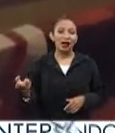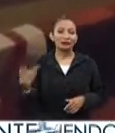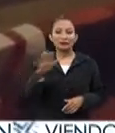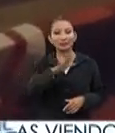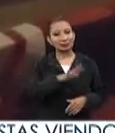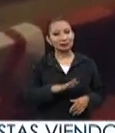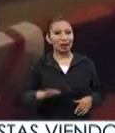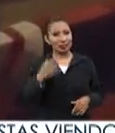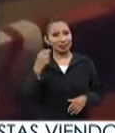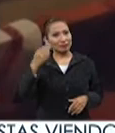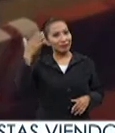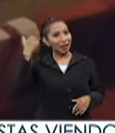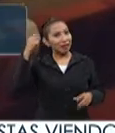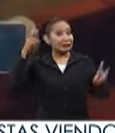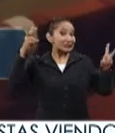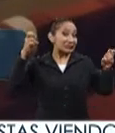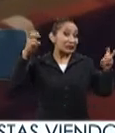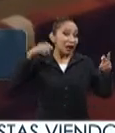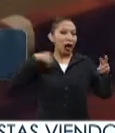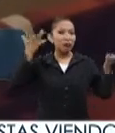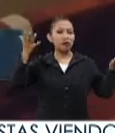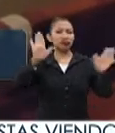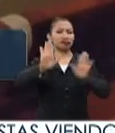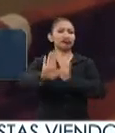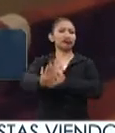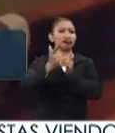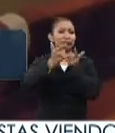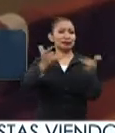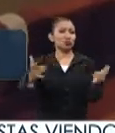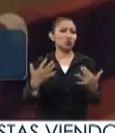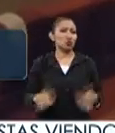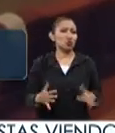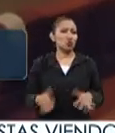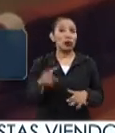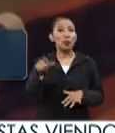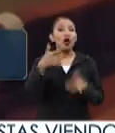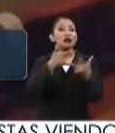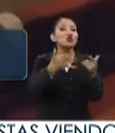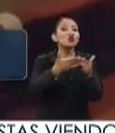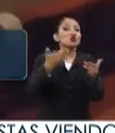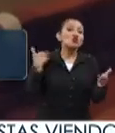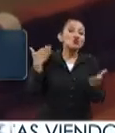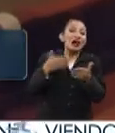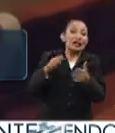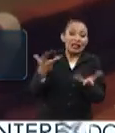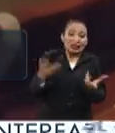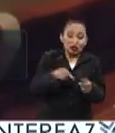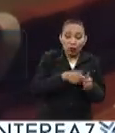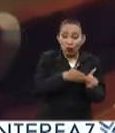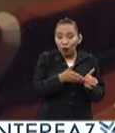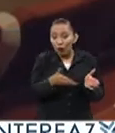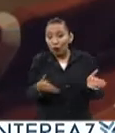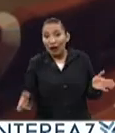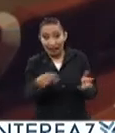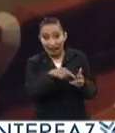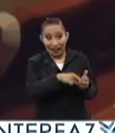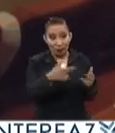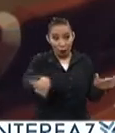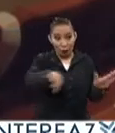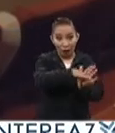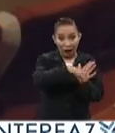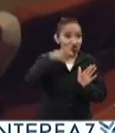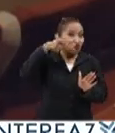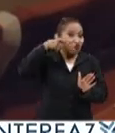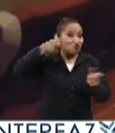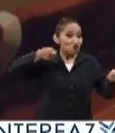es lo que le llaman aquí un monumento histórico por la historia que se creó desde este cuarto